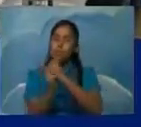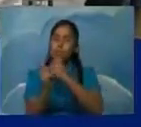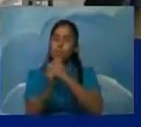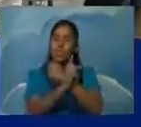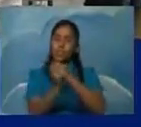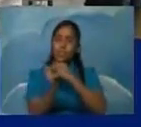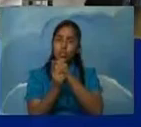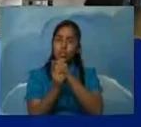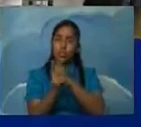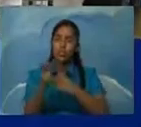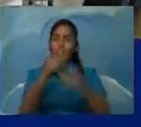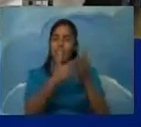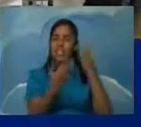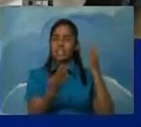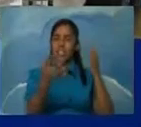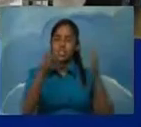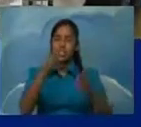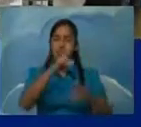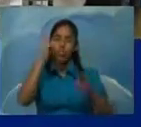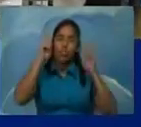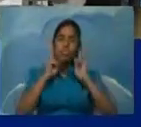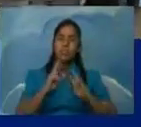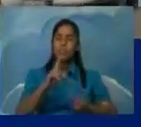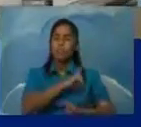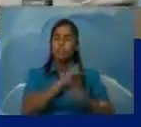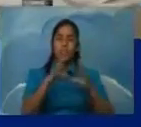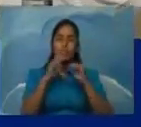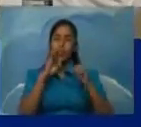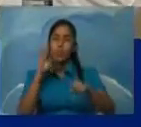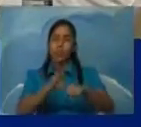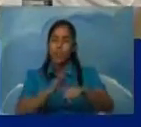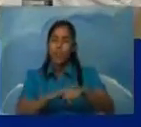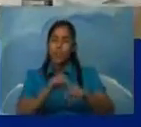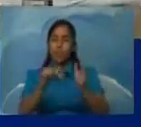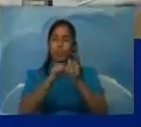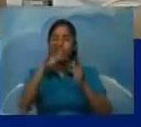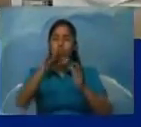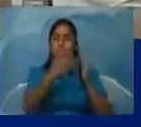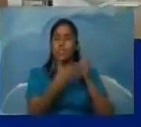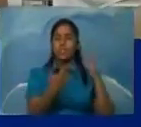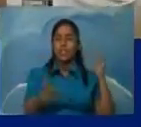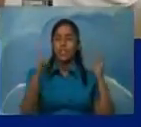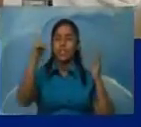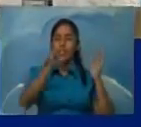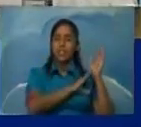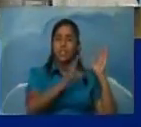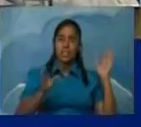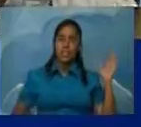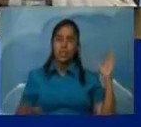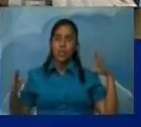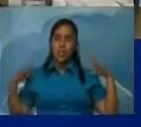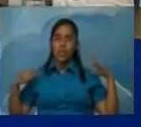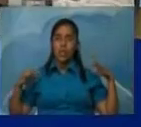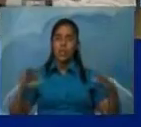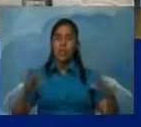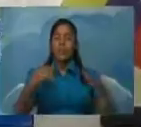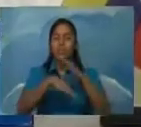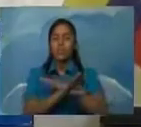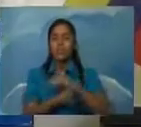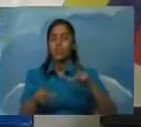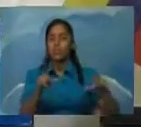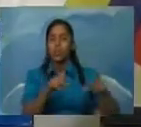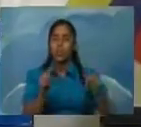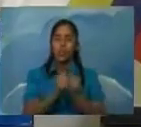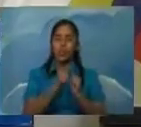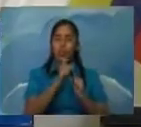sangre de Cristo nos limpia de todo pecado. Donde está la sangre de Cristo, el ángel pasa de largo y dice, no, con este